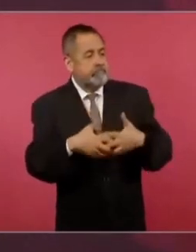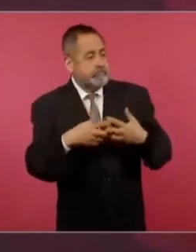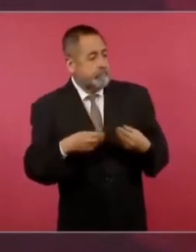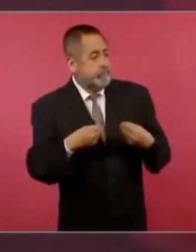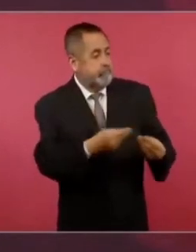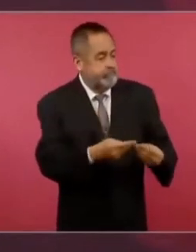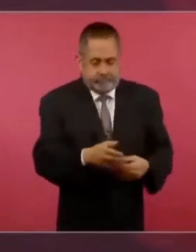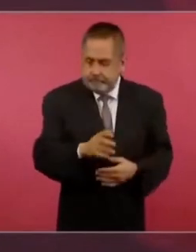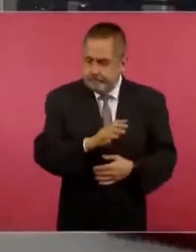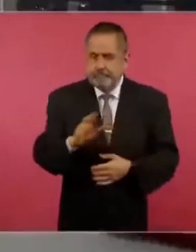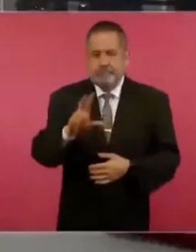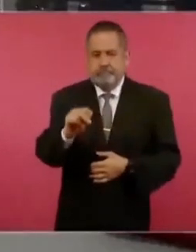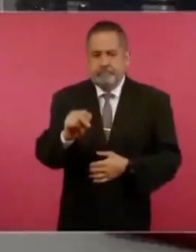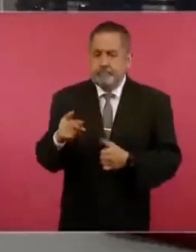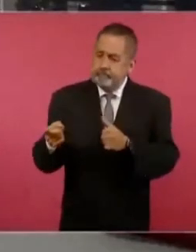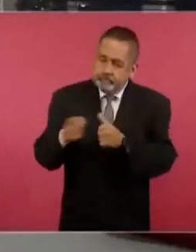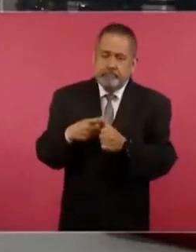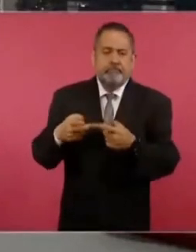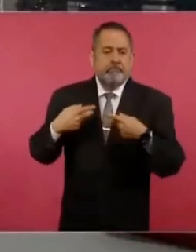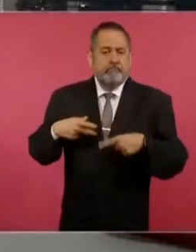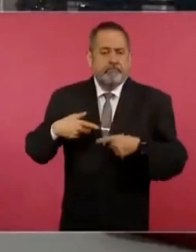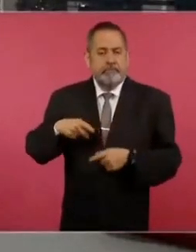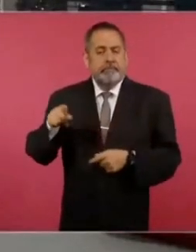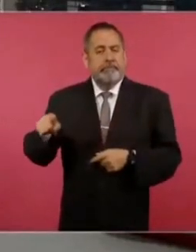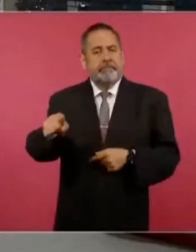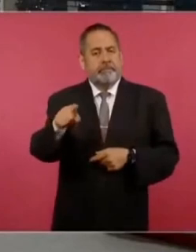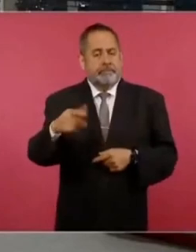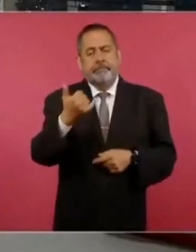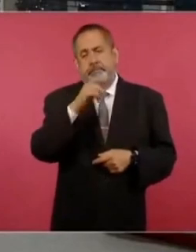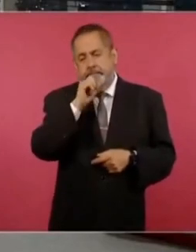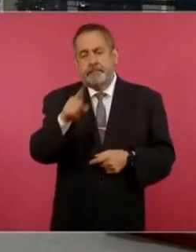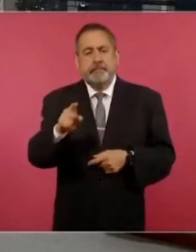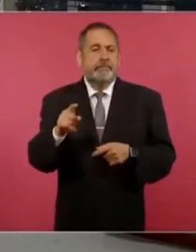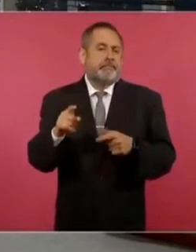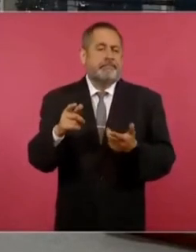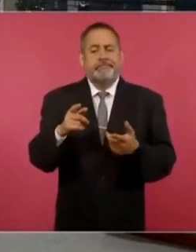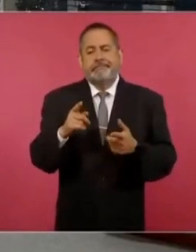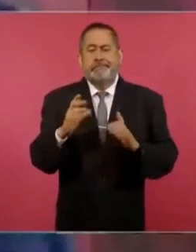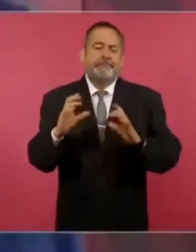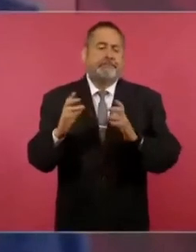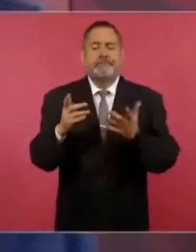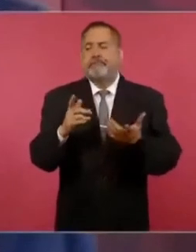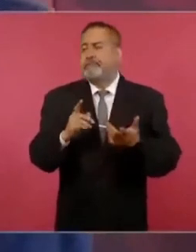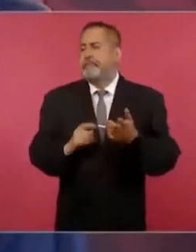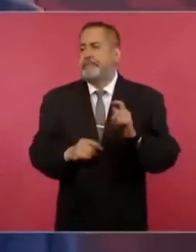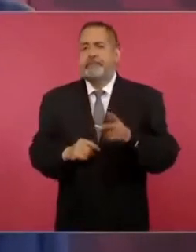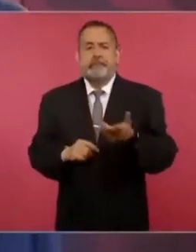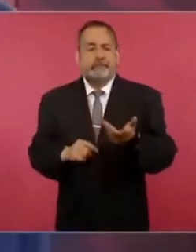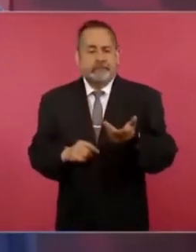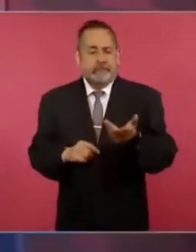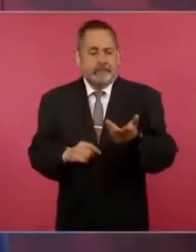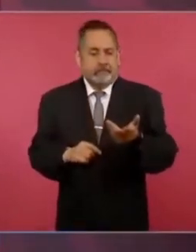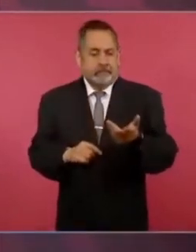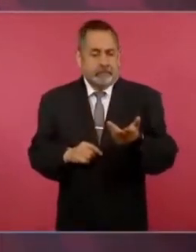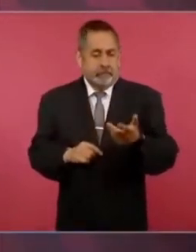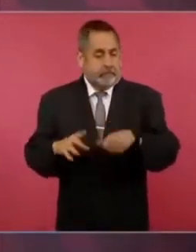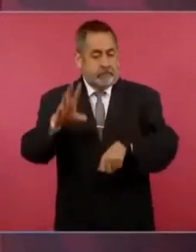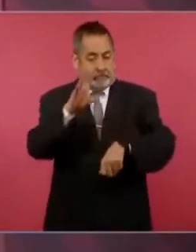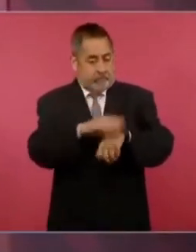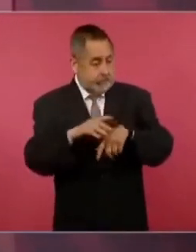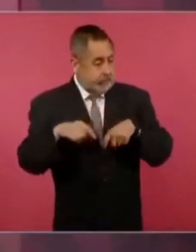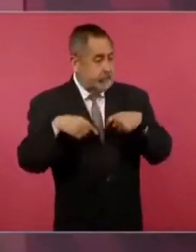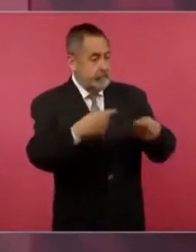Y en particular, cuidar, no otorgar concesiones de agua